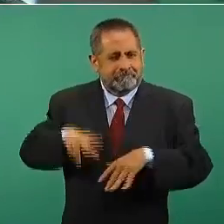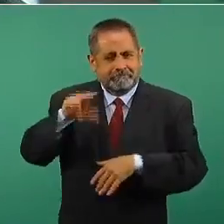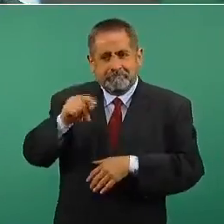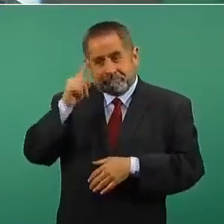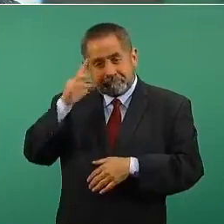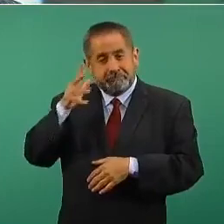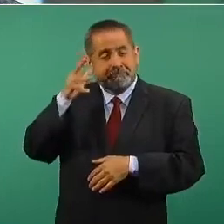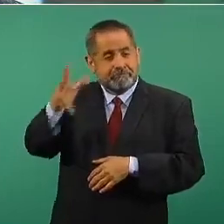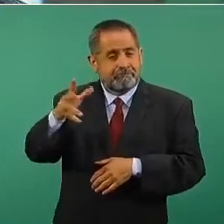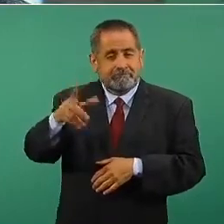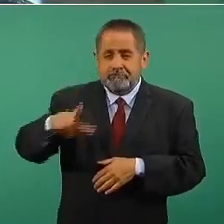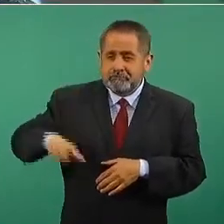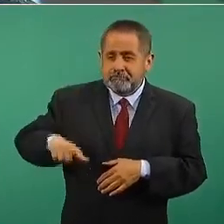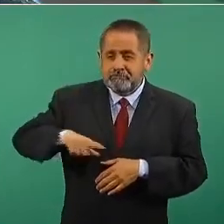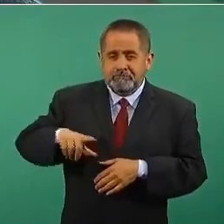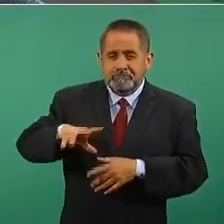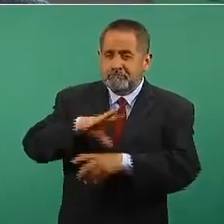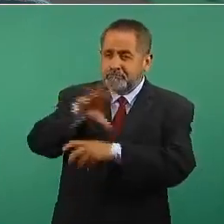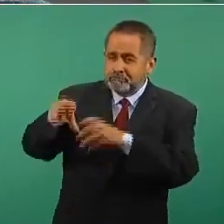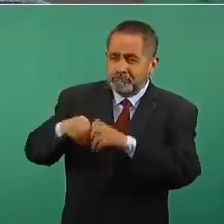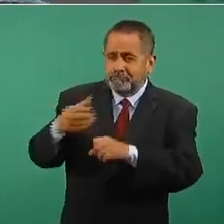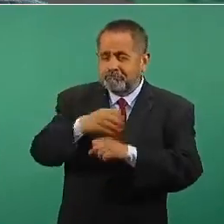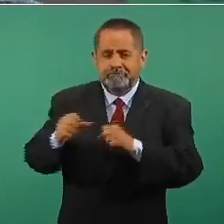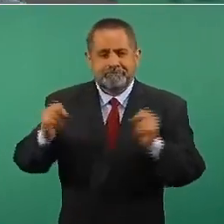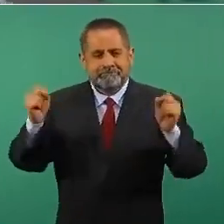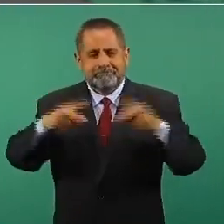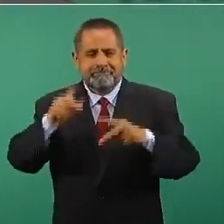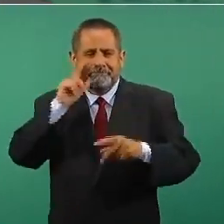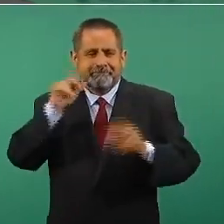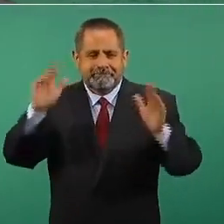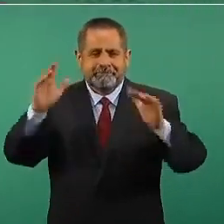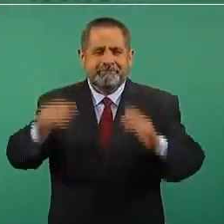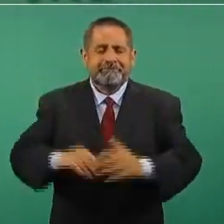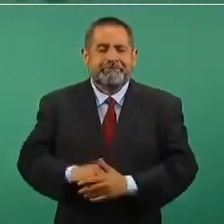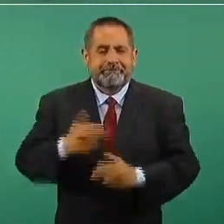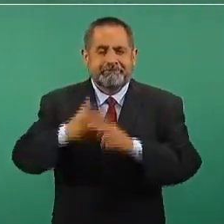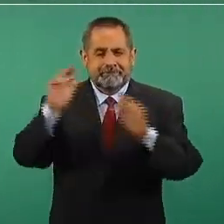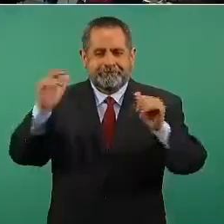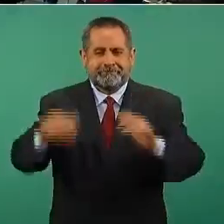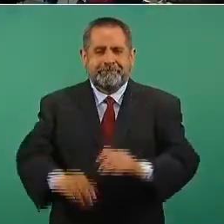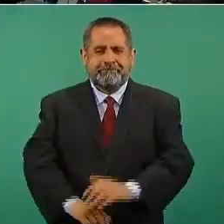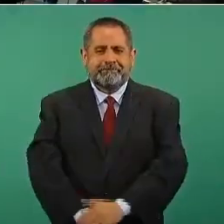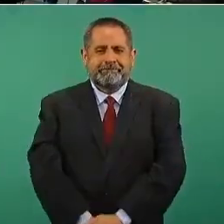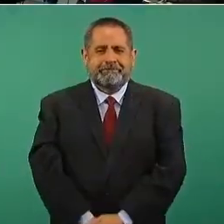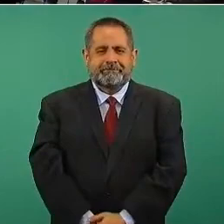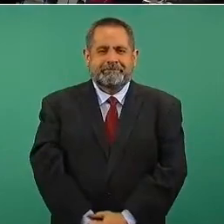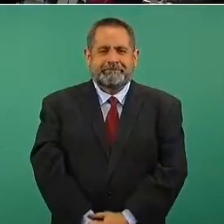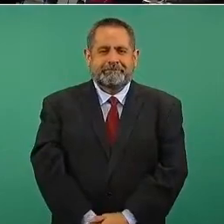campesino y popular. Bueno, nos vemos mañana. Adiós, adiós.